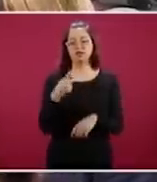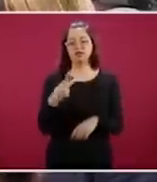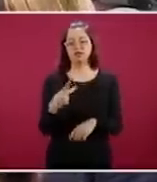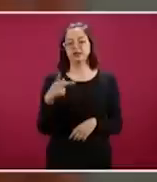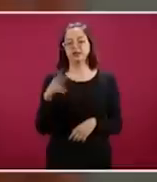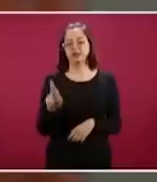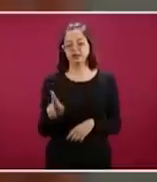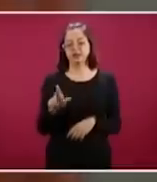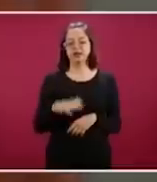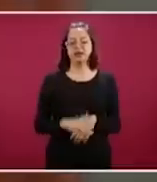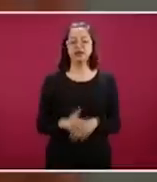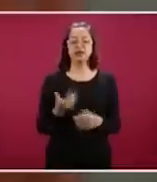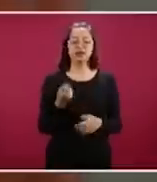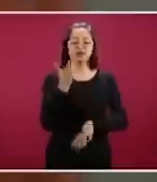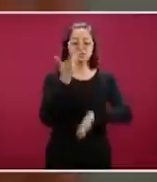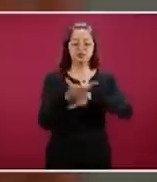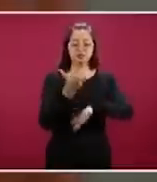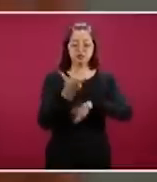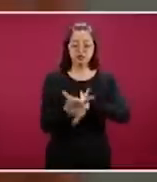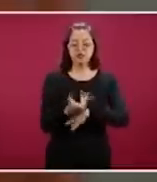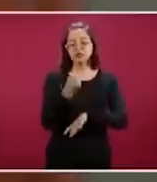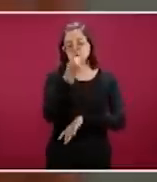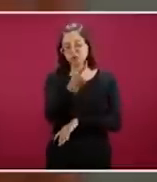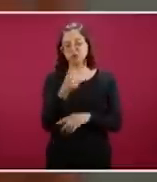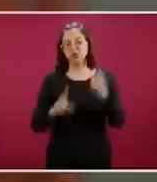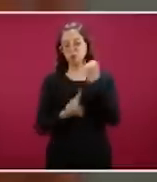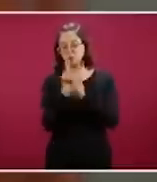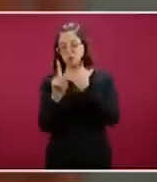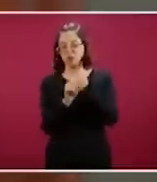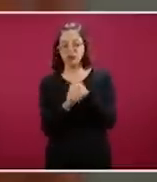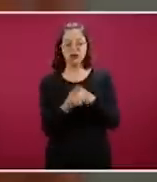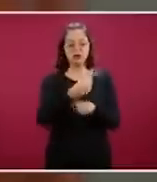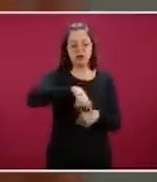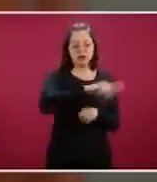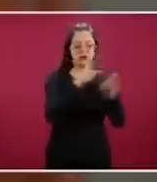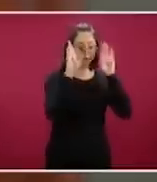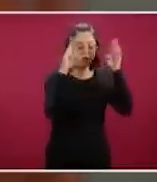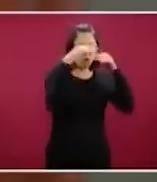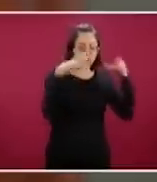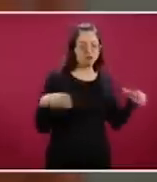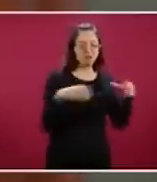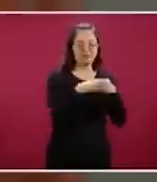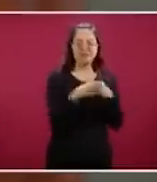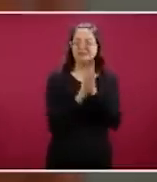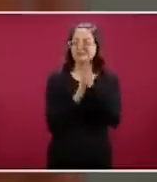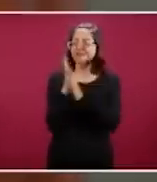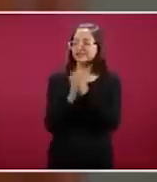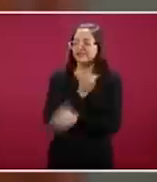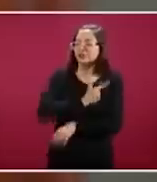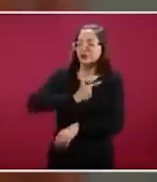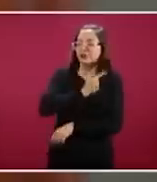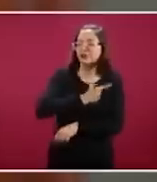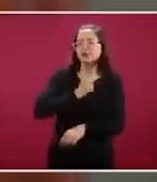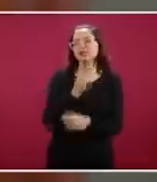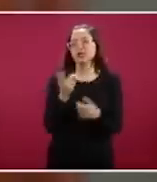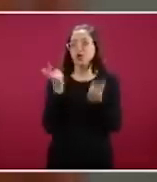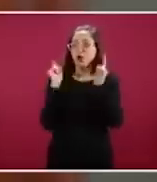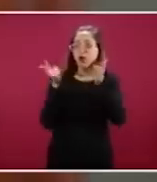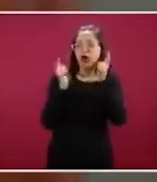situación con Estados Unidos y que pareciera que a los conservadores le gustara que hubiera alguna confrontación con el gobierno del país vecino, quisiera